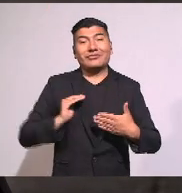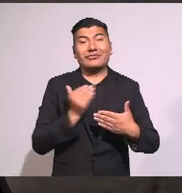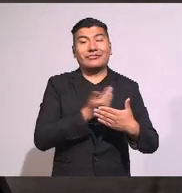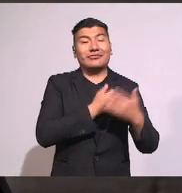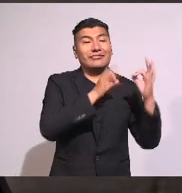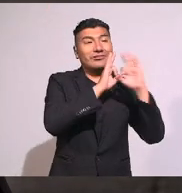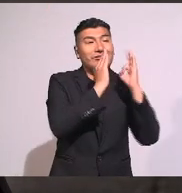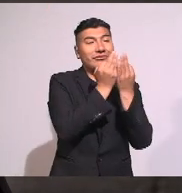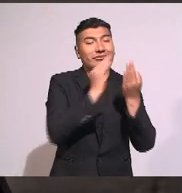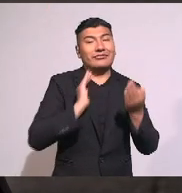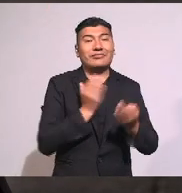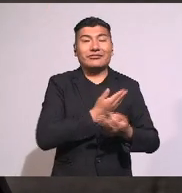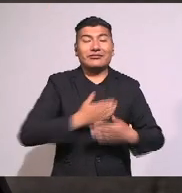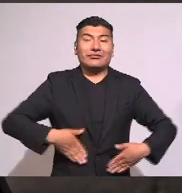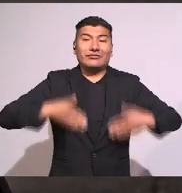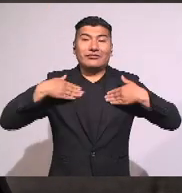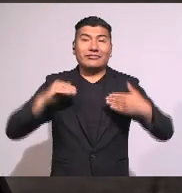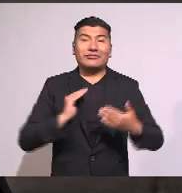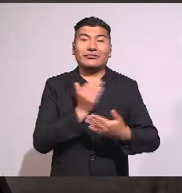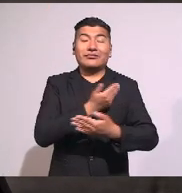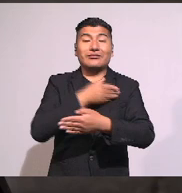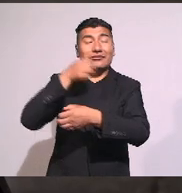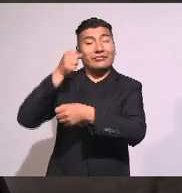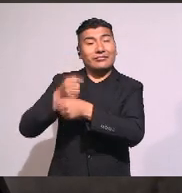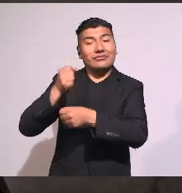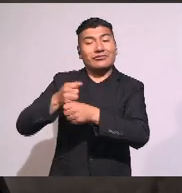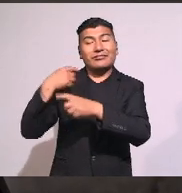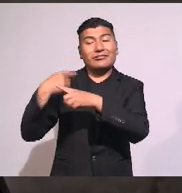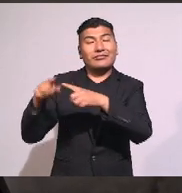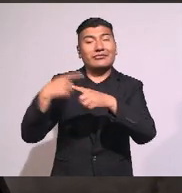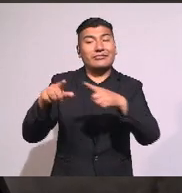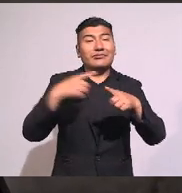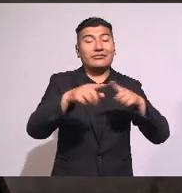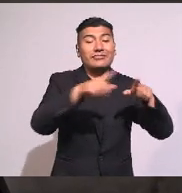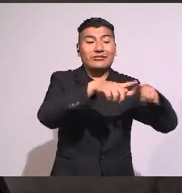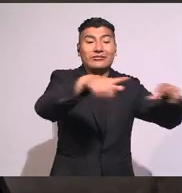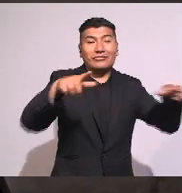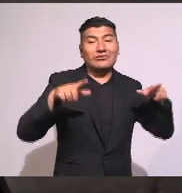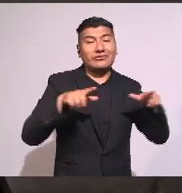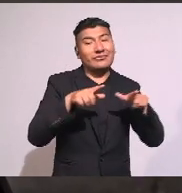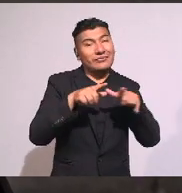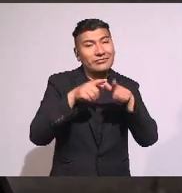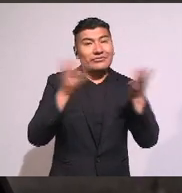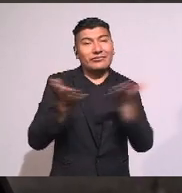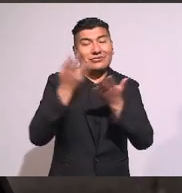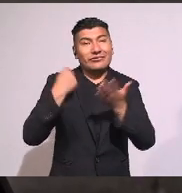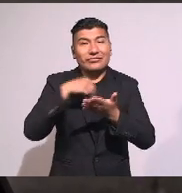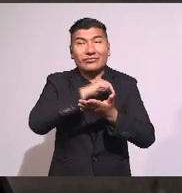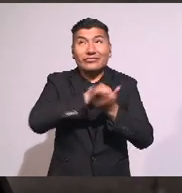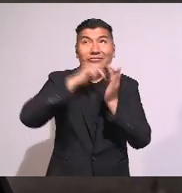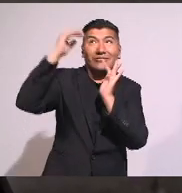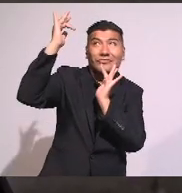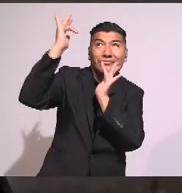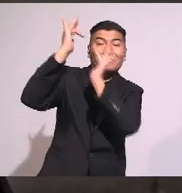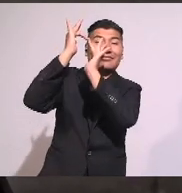familias, en nuestro trabajo, en todos los lugares con los cuales nos hemos